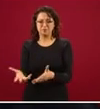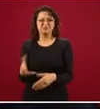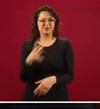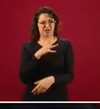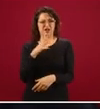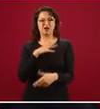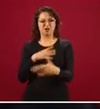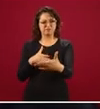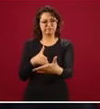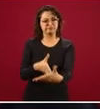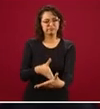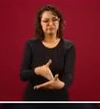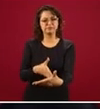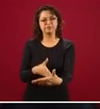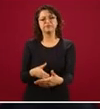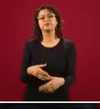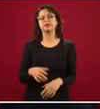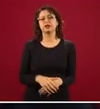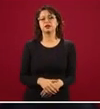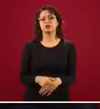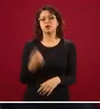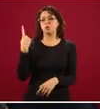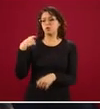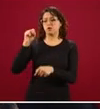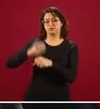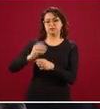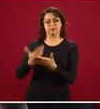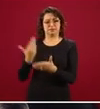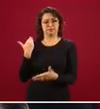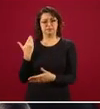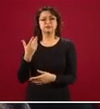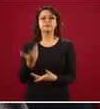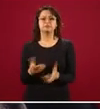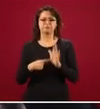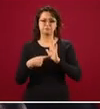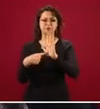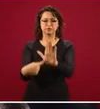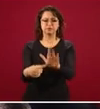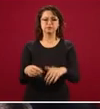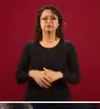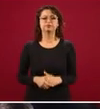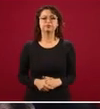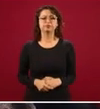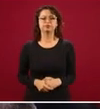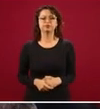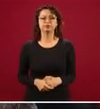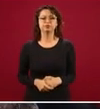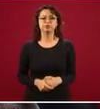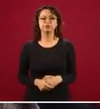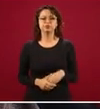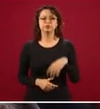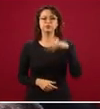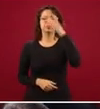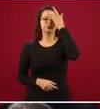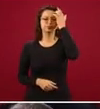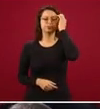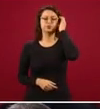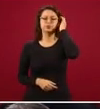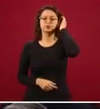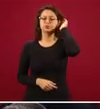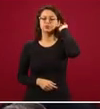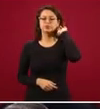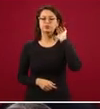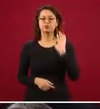con dos casos del trabajo de la semana más reciente. El primero es lo que